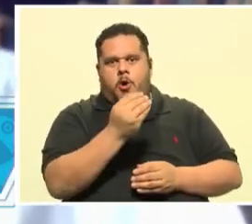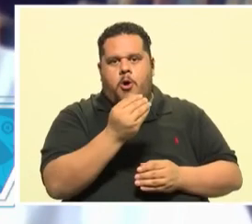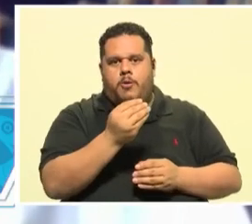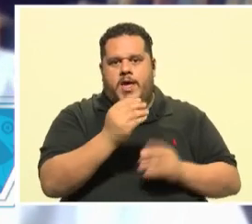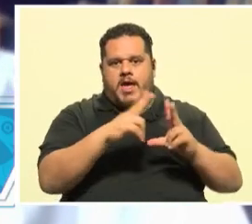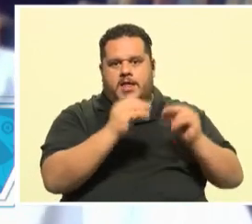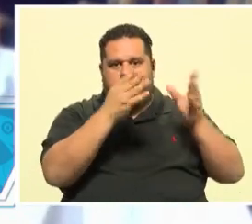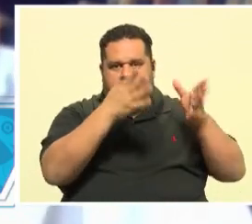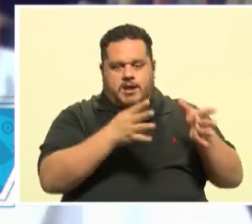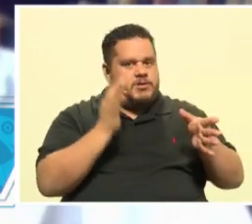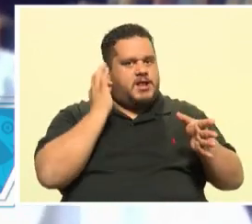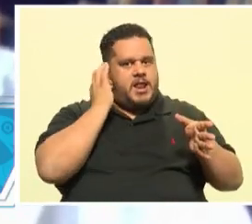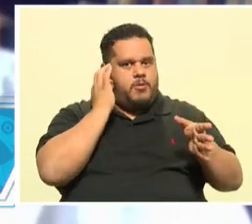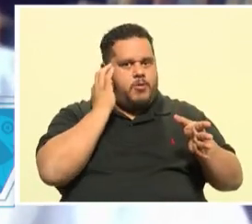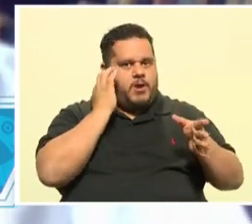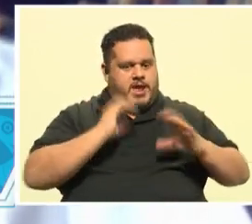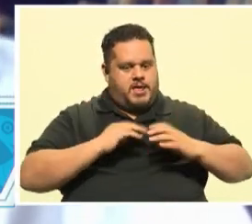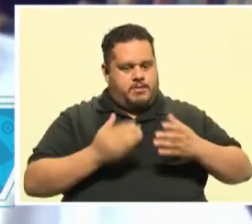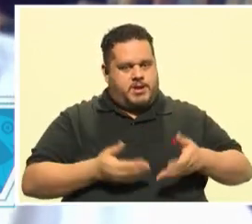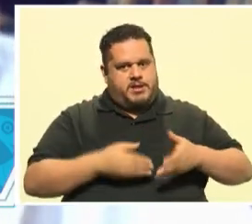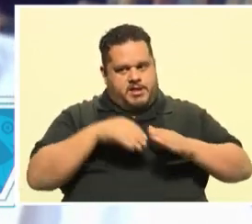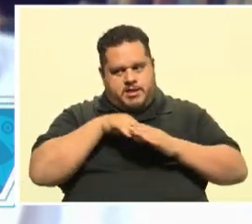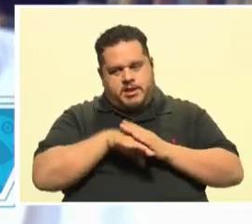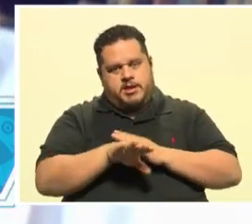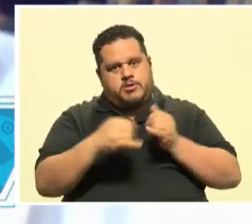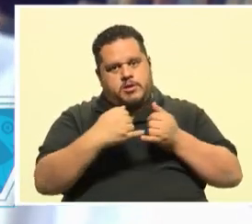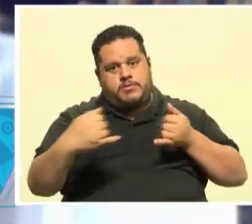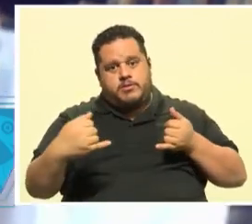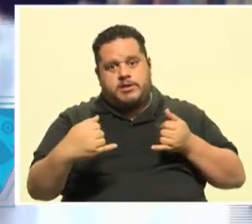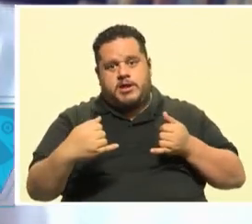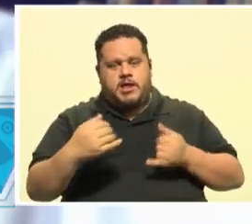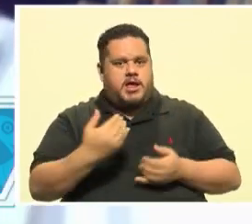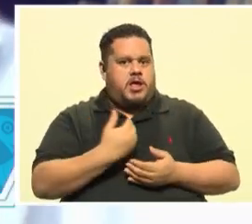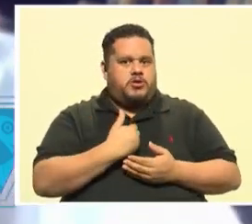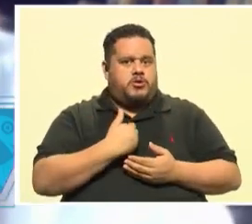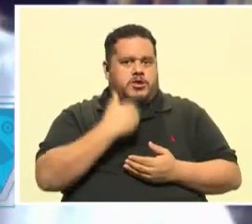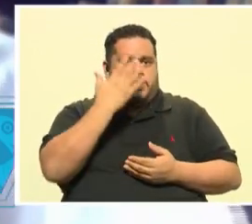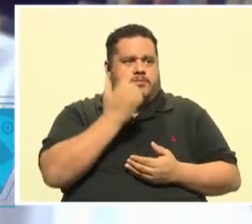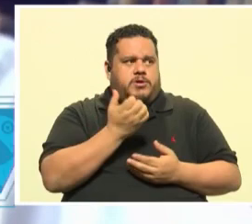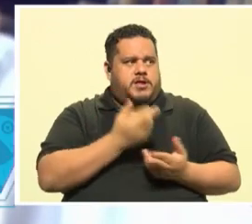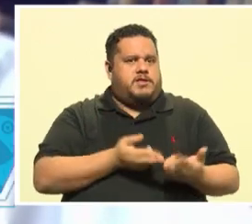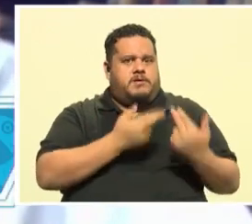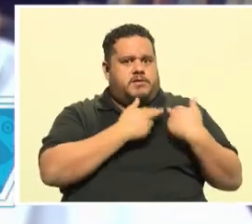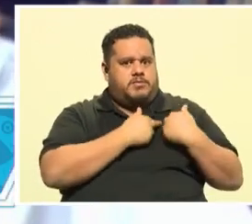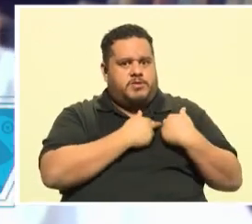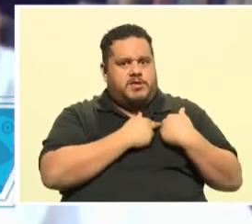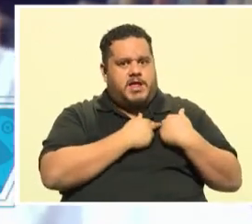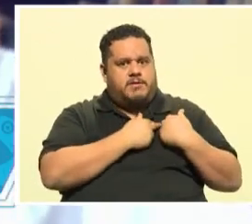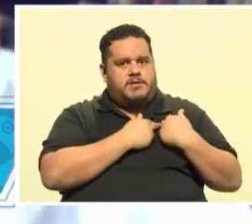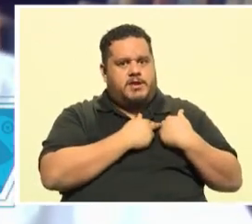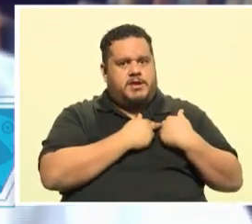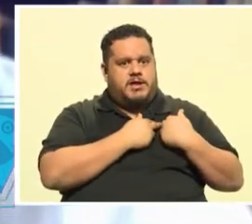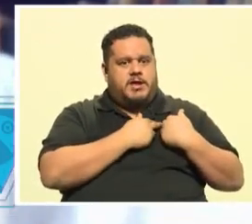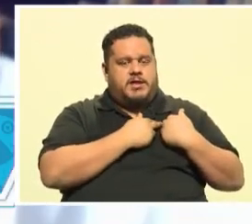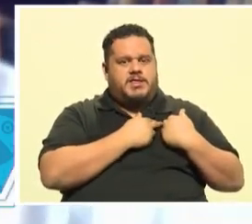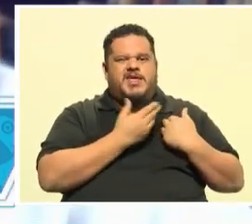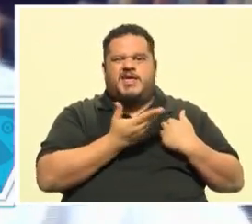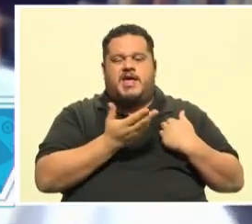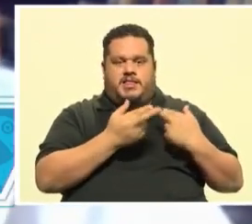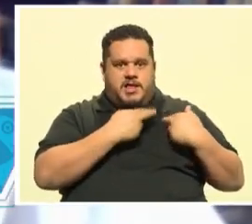merecería. Ellos, en general, la mayoría viven en los estados donde la pandemia ha sido implacable, que son New Jersey y Nueva